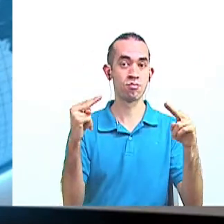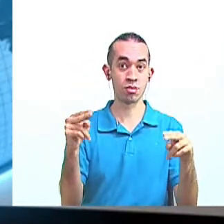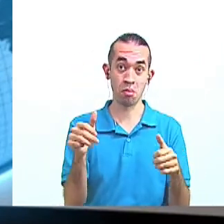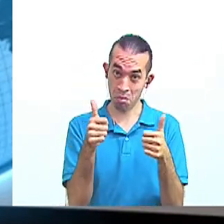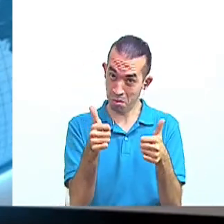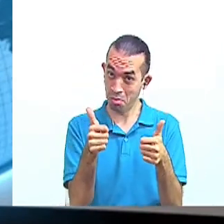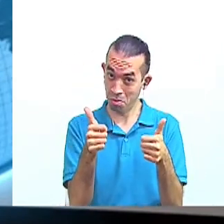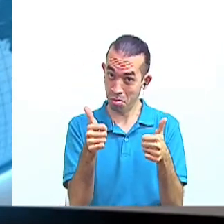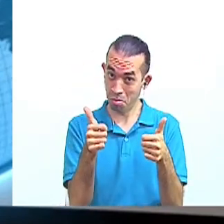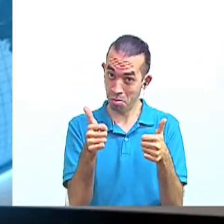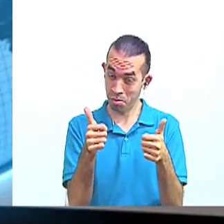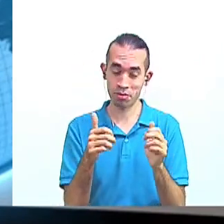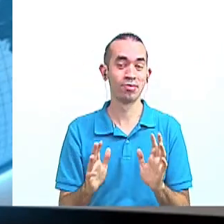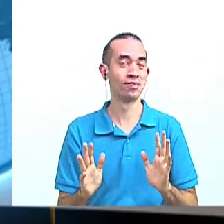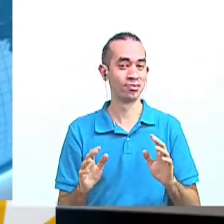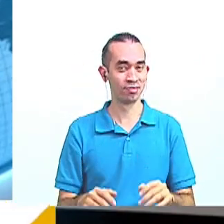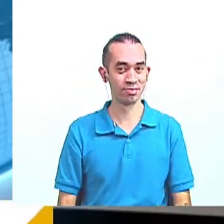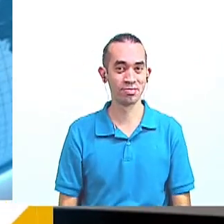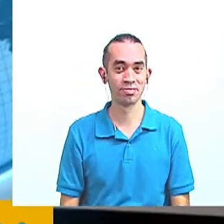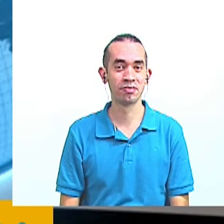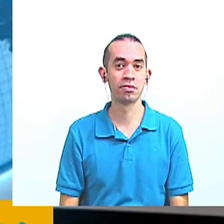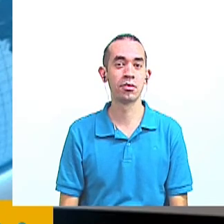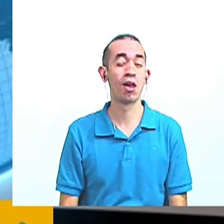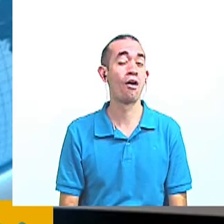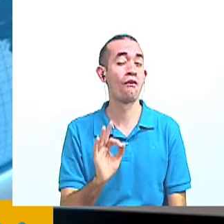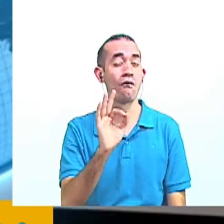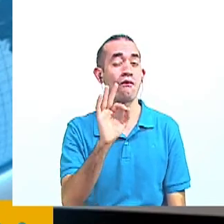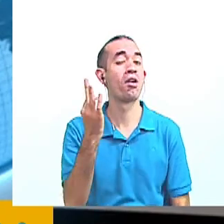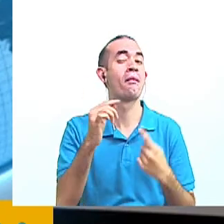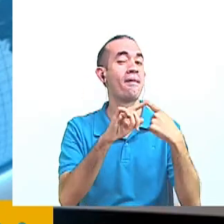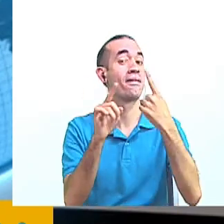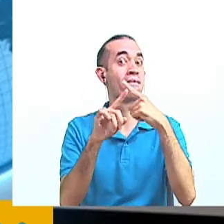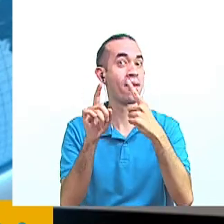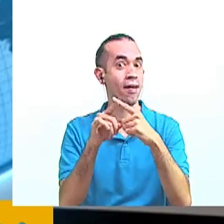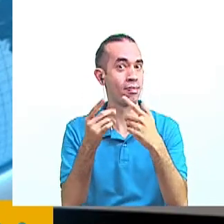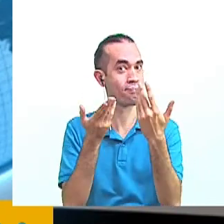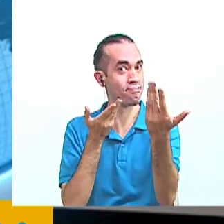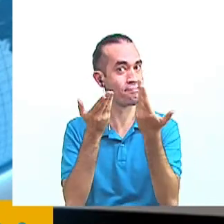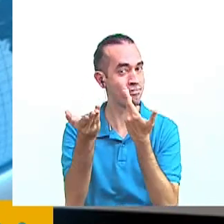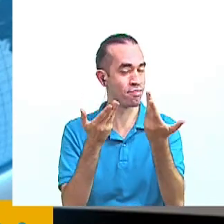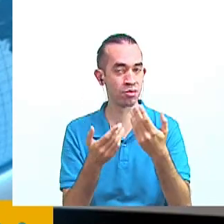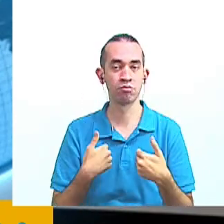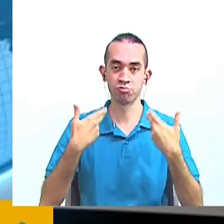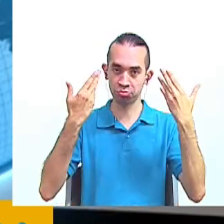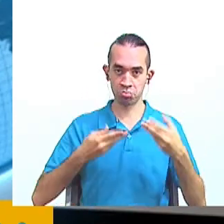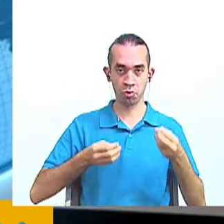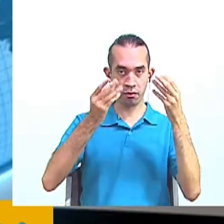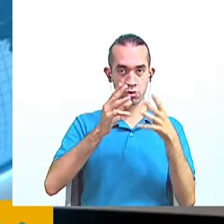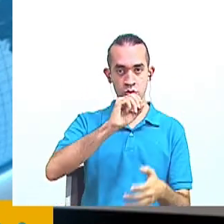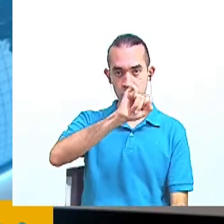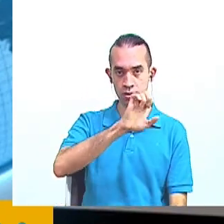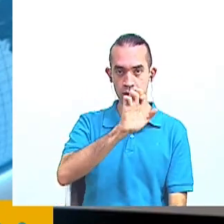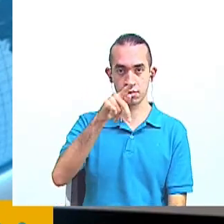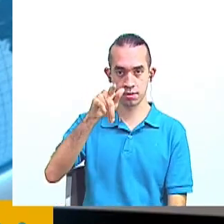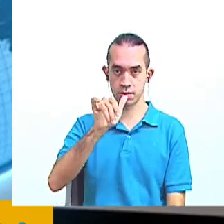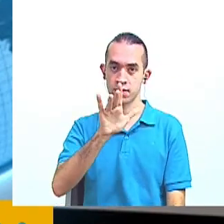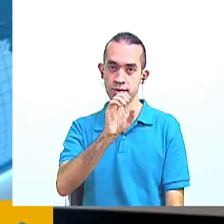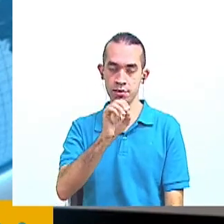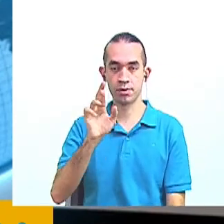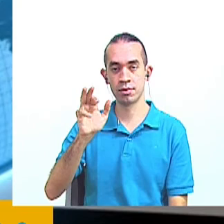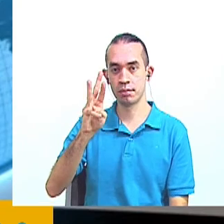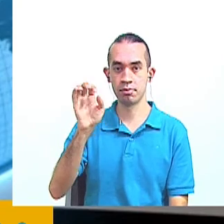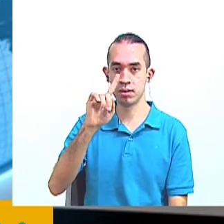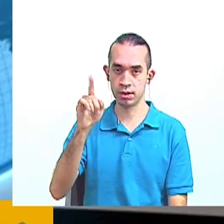parece? Bueno, estamos explorando nuevas formas de llegar hasta todos ustedes. Yo soy el profesor José Pablo Ramírez y nos vemos en